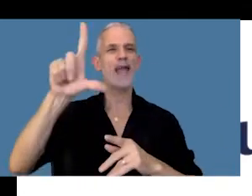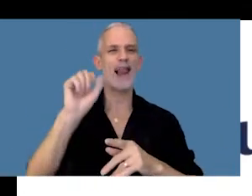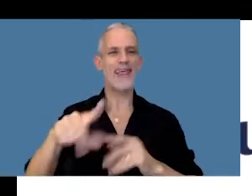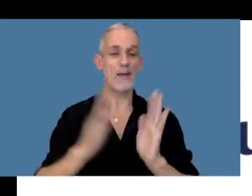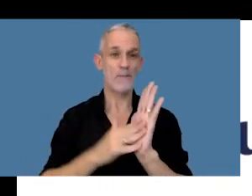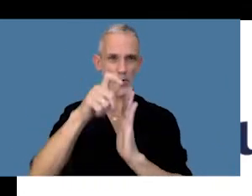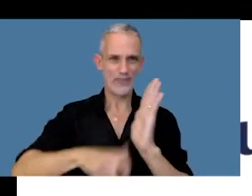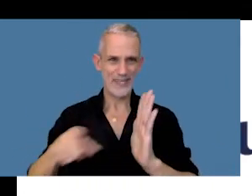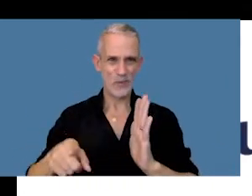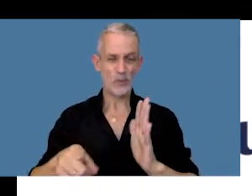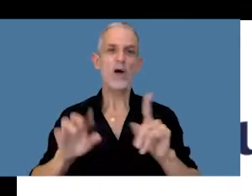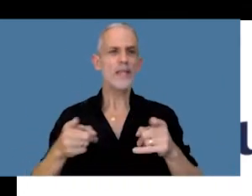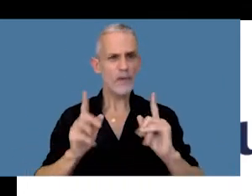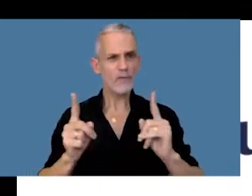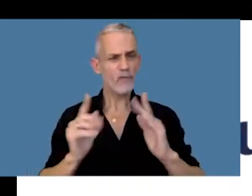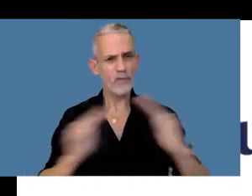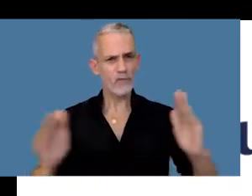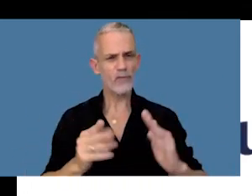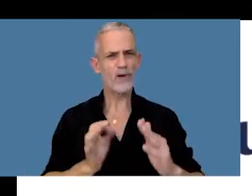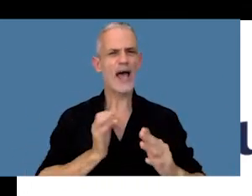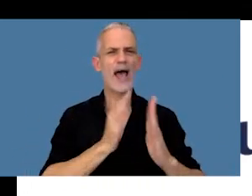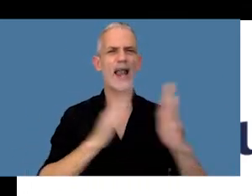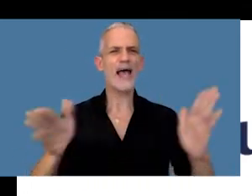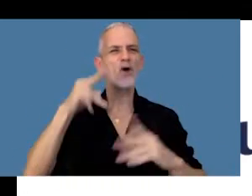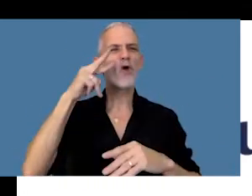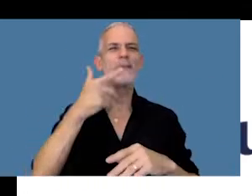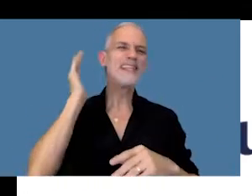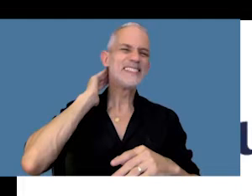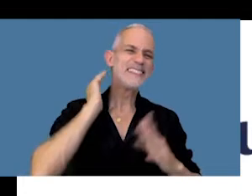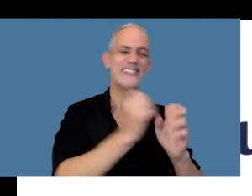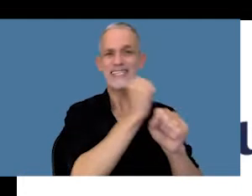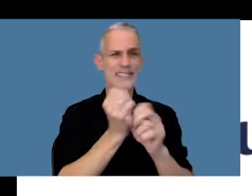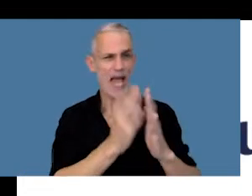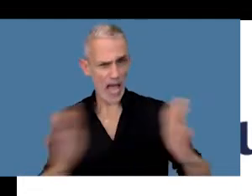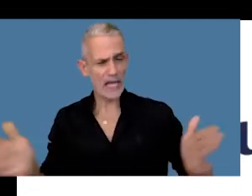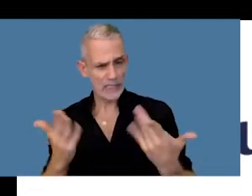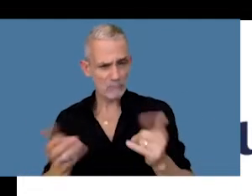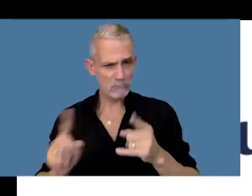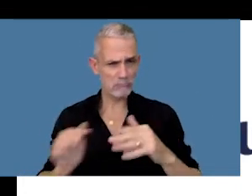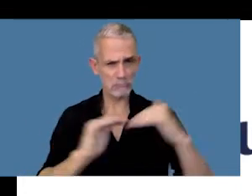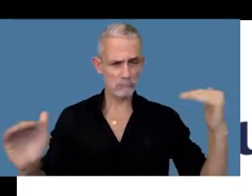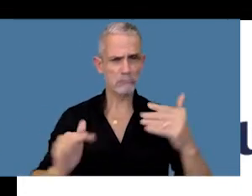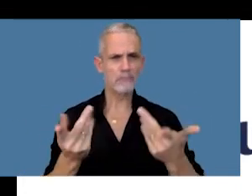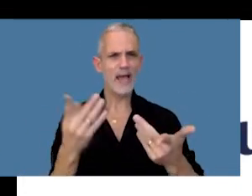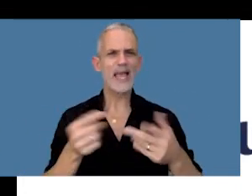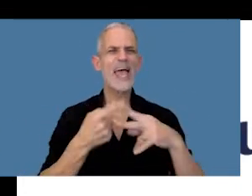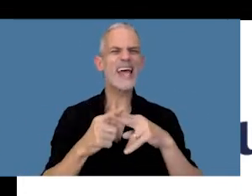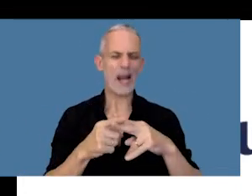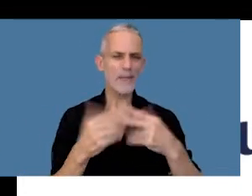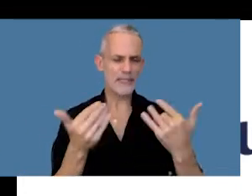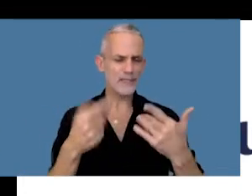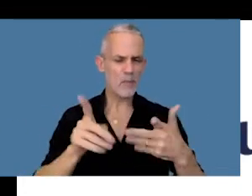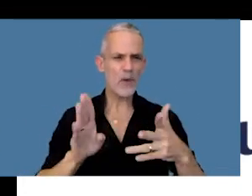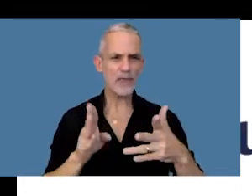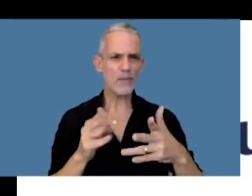que también está vigente ya desde 2016, o sea que tenemos varias herramientas a partir de las